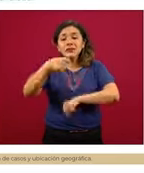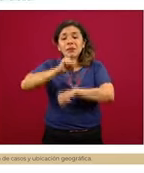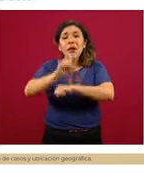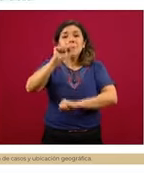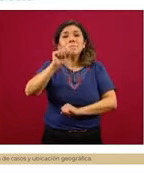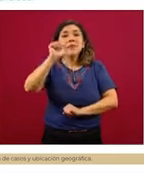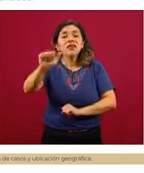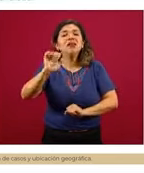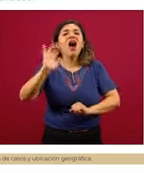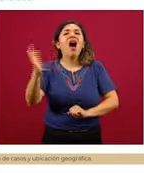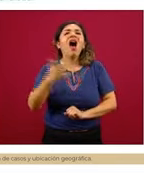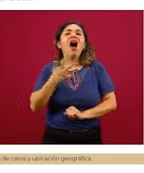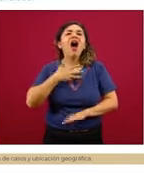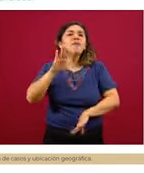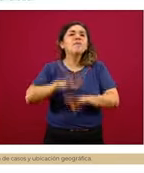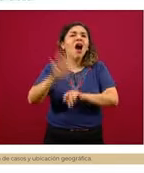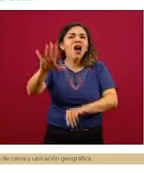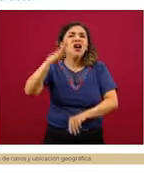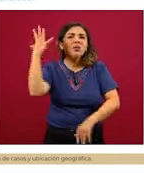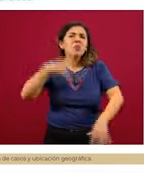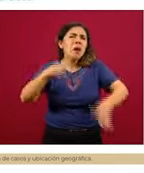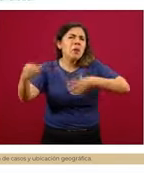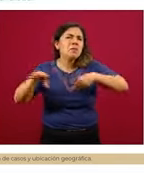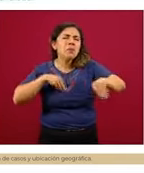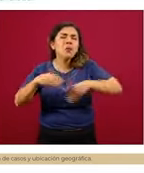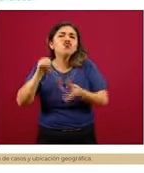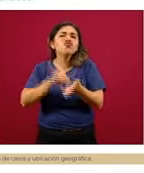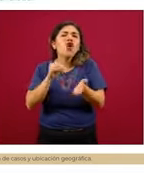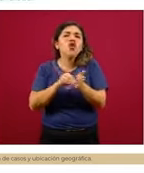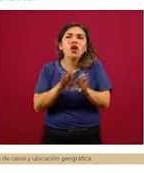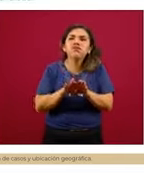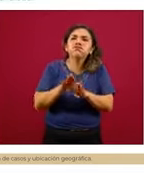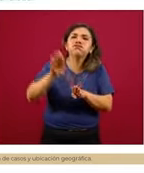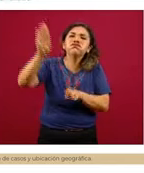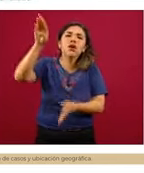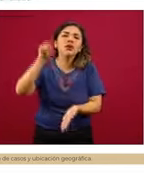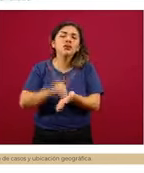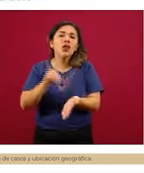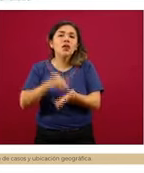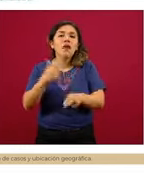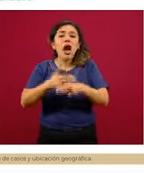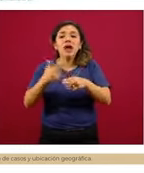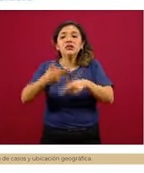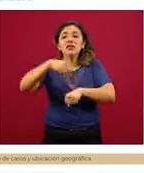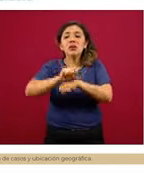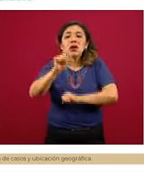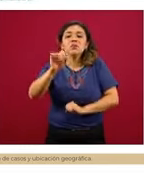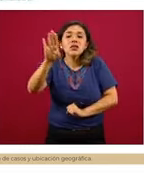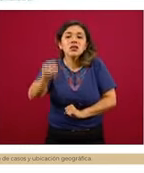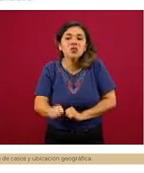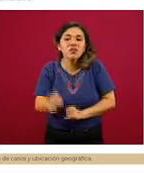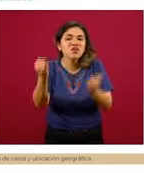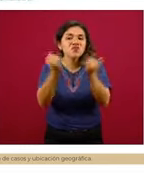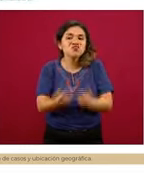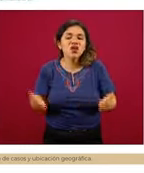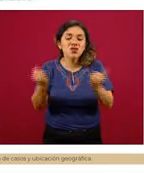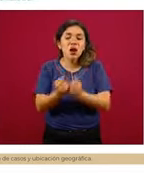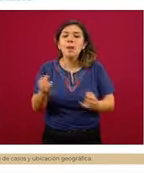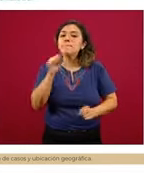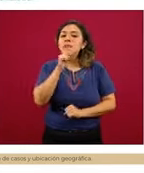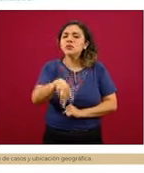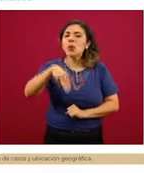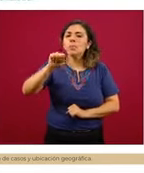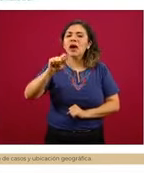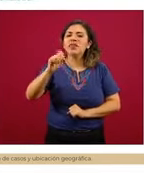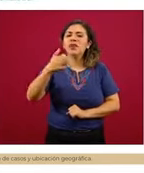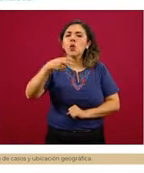26 inicia con esta aceleración y este incremento que no ha parado, que continúa aumentando hasta la semana 29. Así también Matehuala se